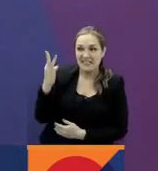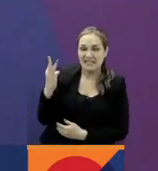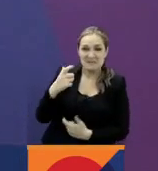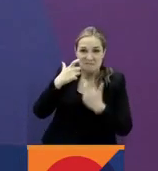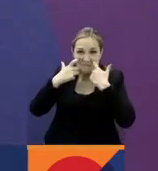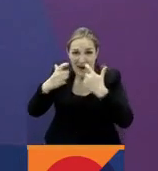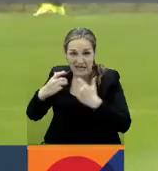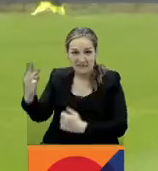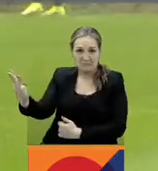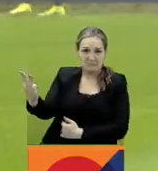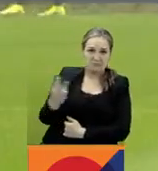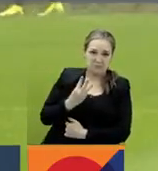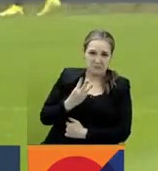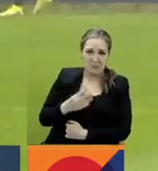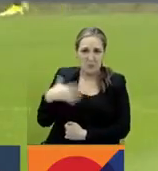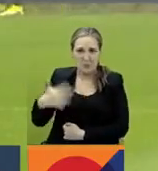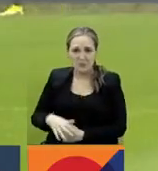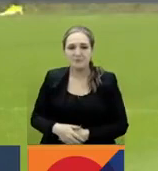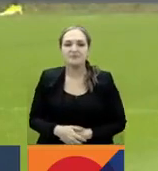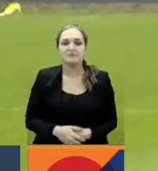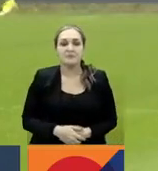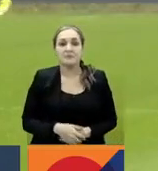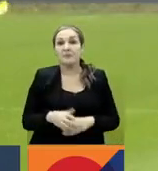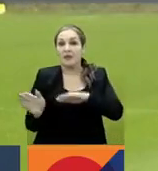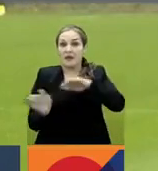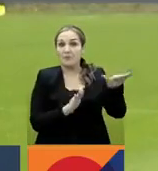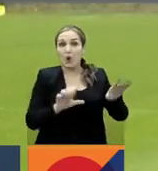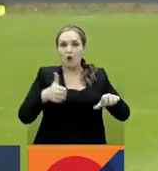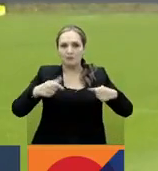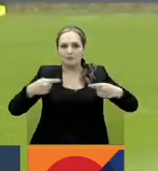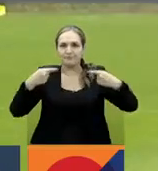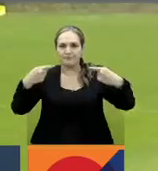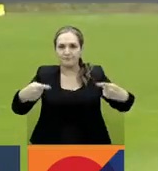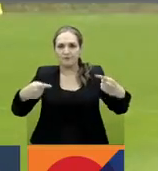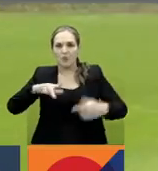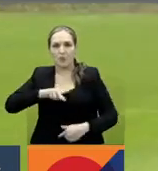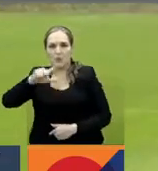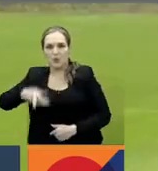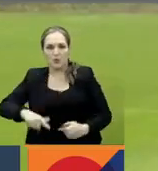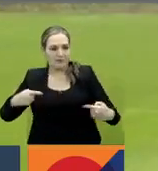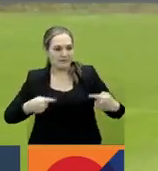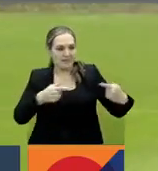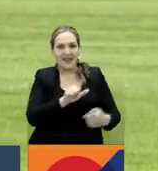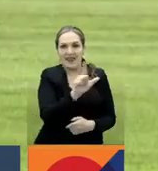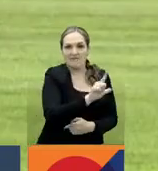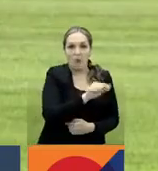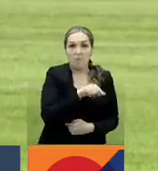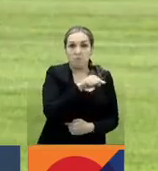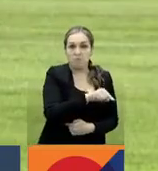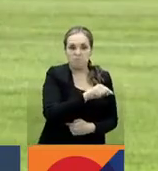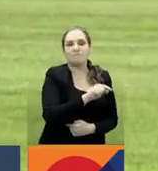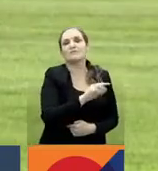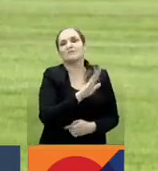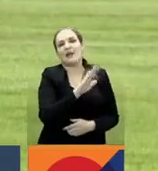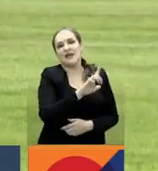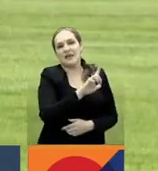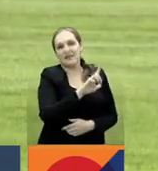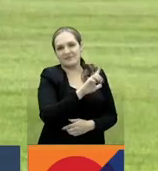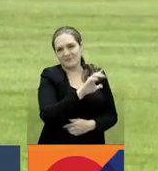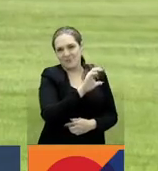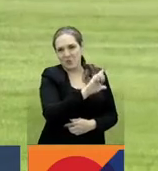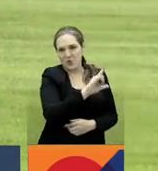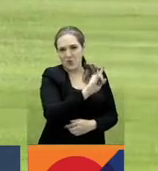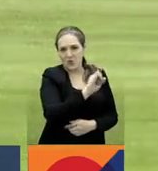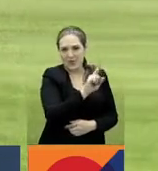buenos. El otro partido prometedor de la jornada será el Porto contra Liverpool. Los colombianos Luis Díaz y Mateus Uribe, protagonistas con el